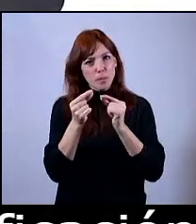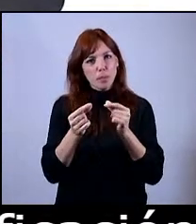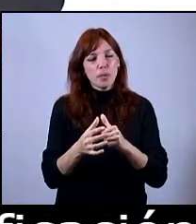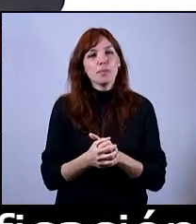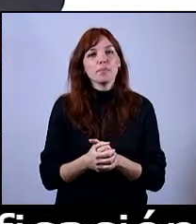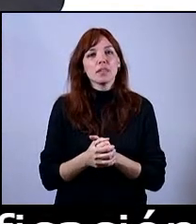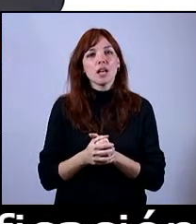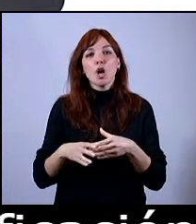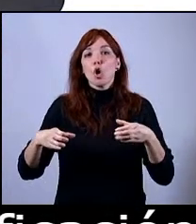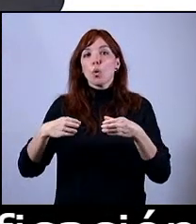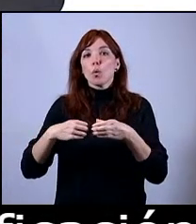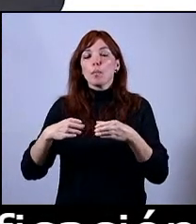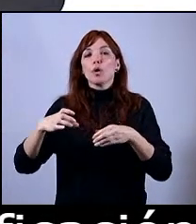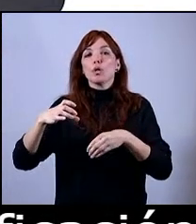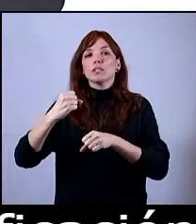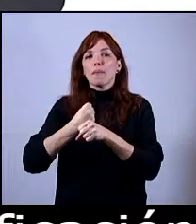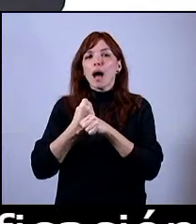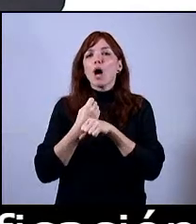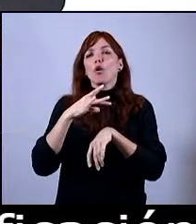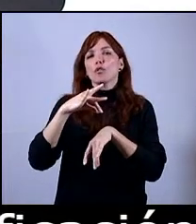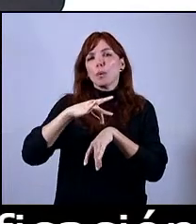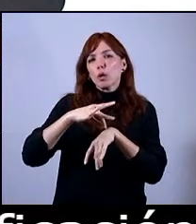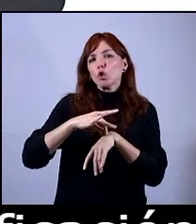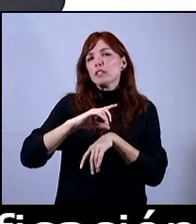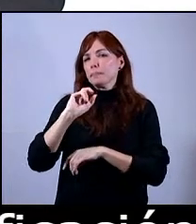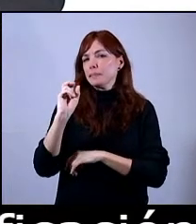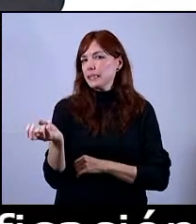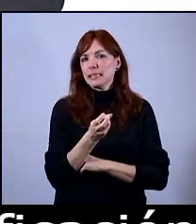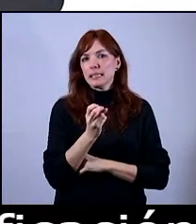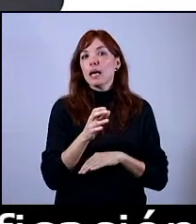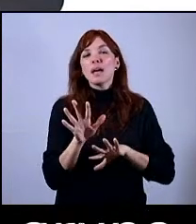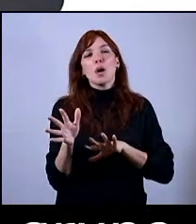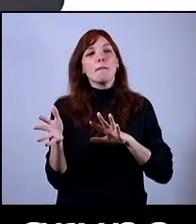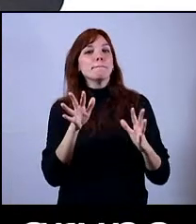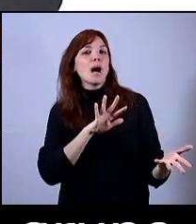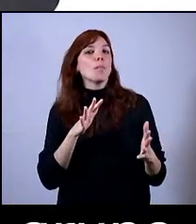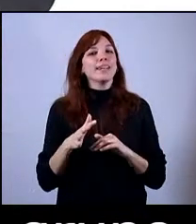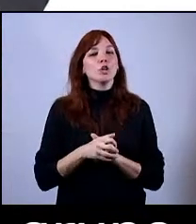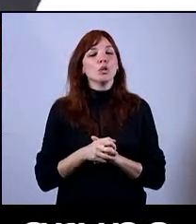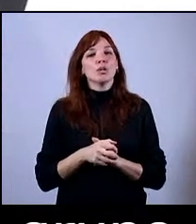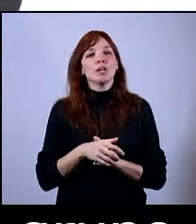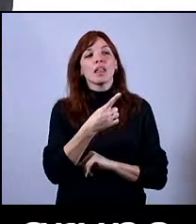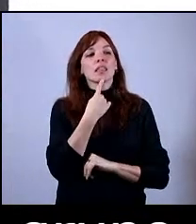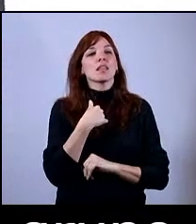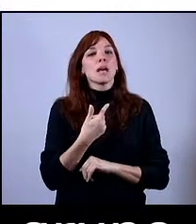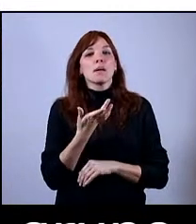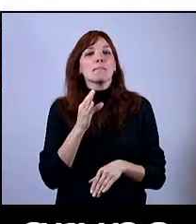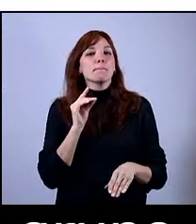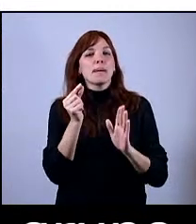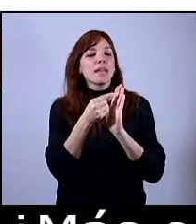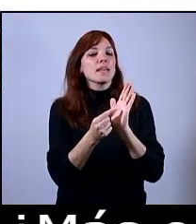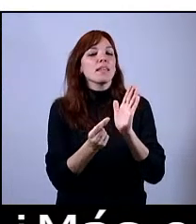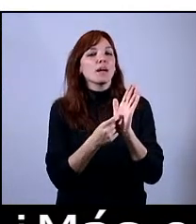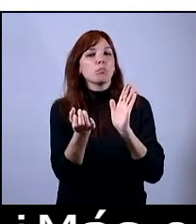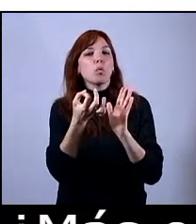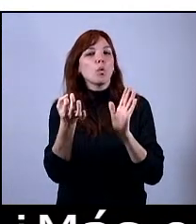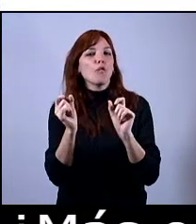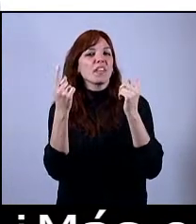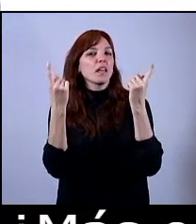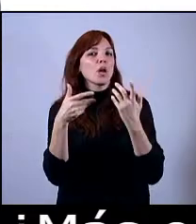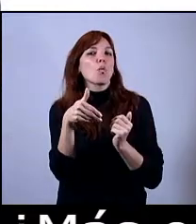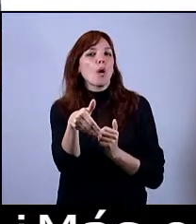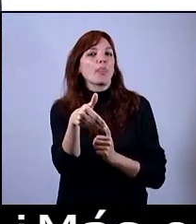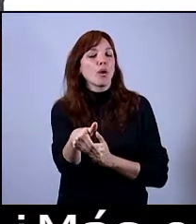de la tuberculosis bovina, etcétera, etcétera, más o menos con el calendario en la mano. ¿Cuándo estas medidas pues serían ya factibles y a lo mejor